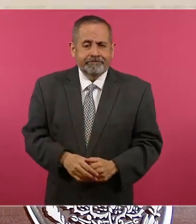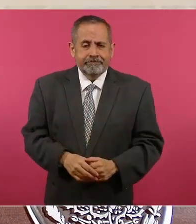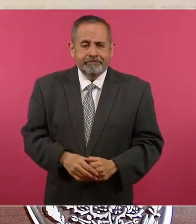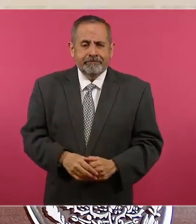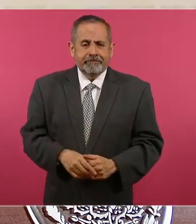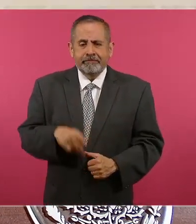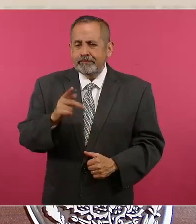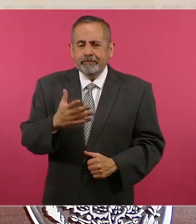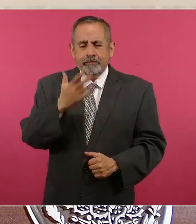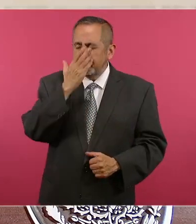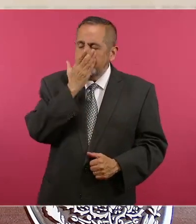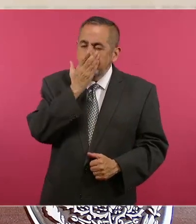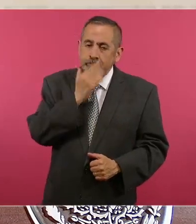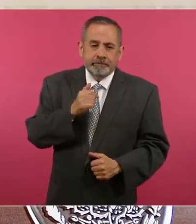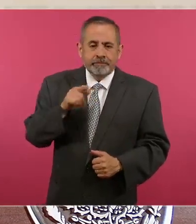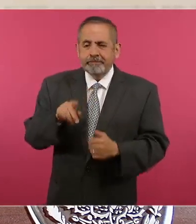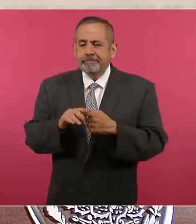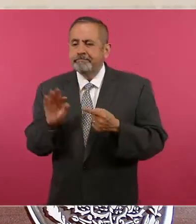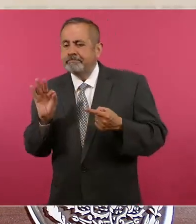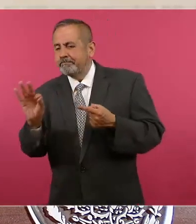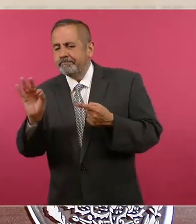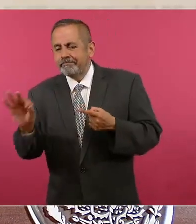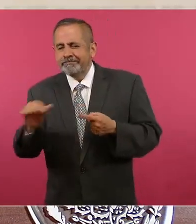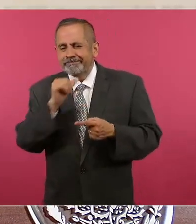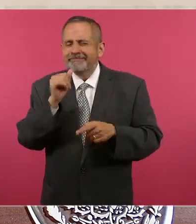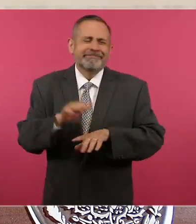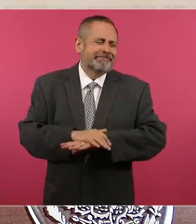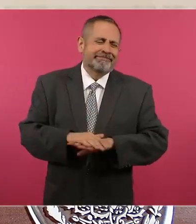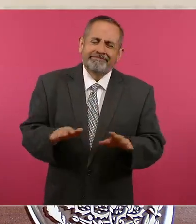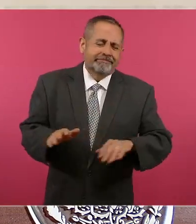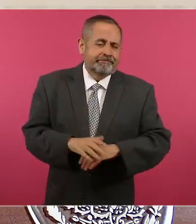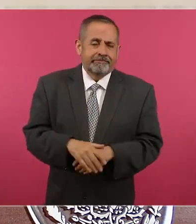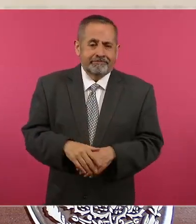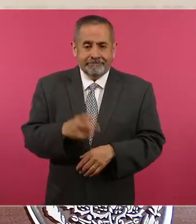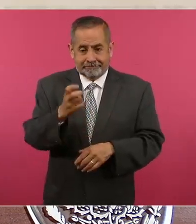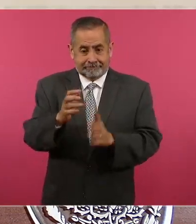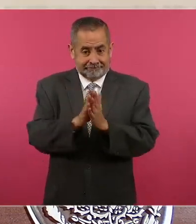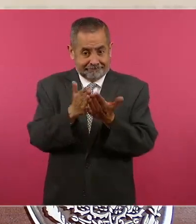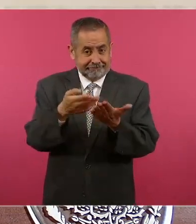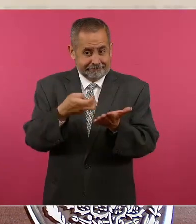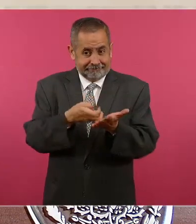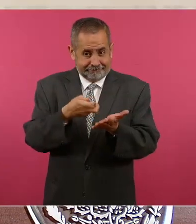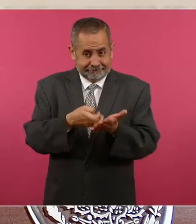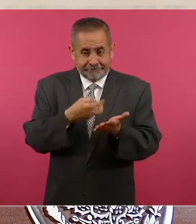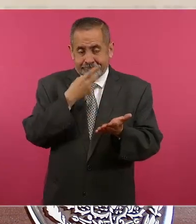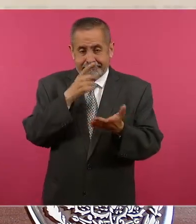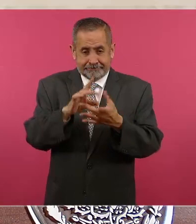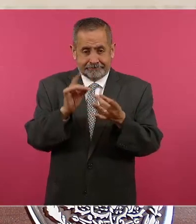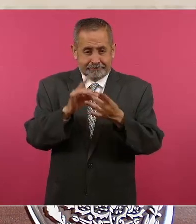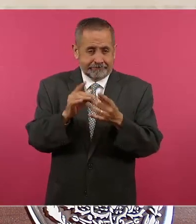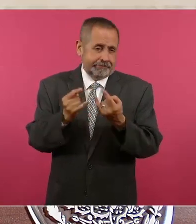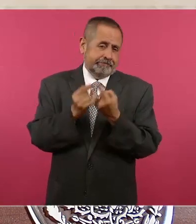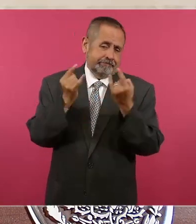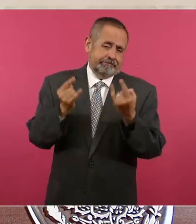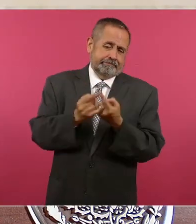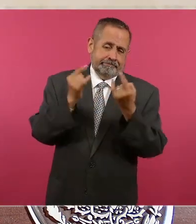pero no hay nada. Además, ese libro que hace un